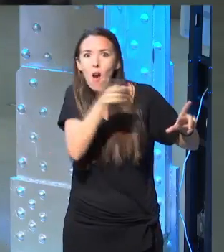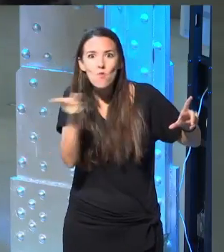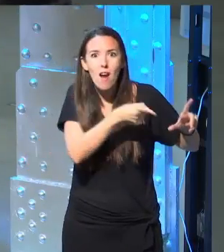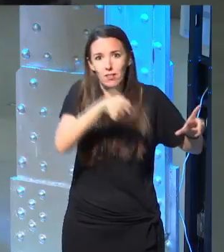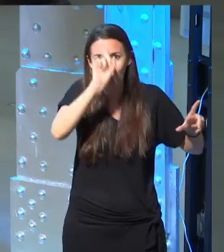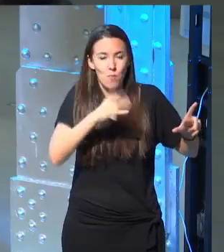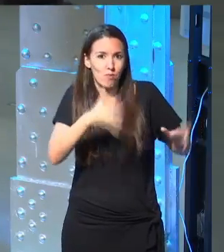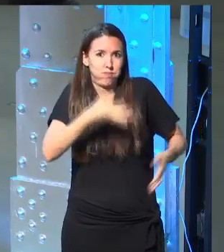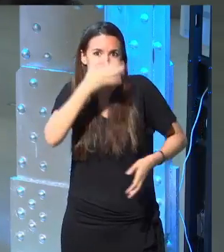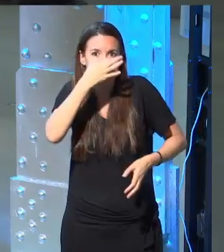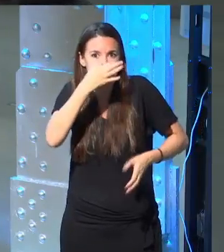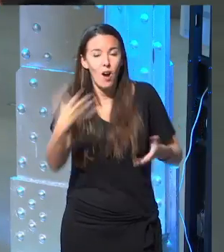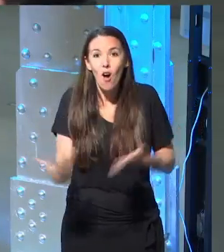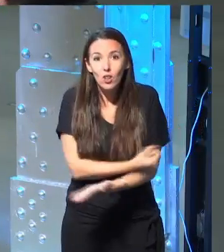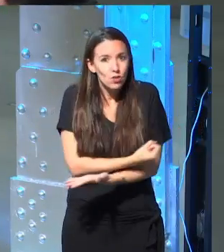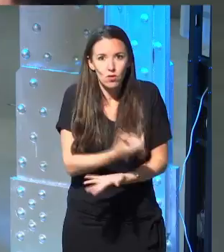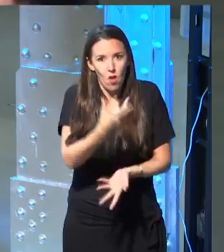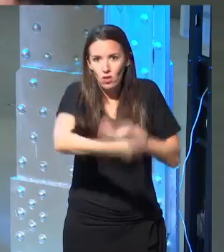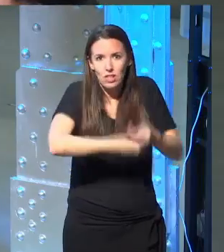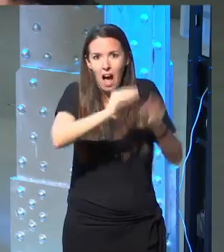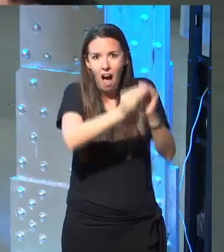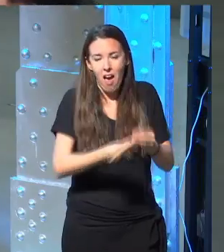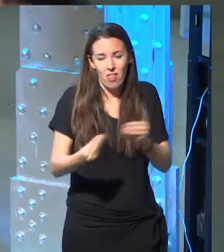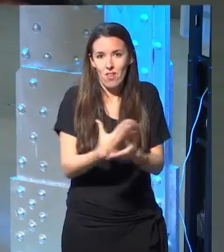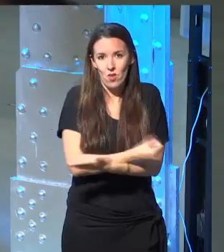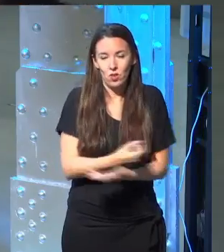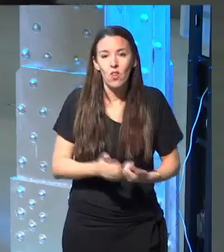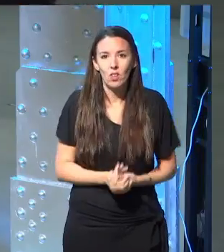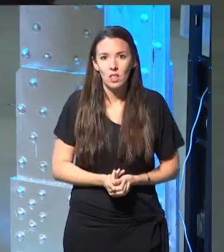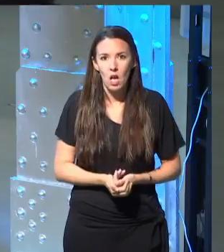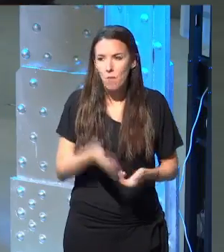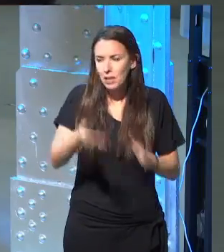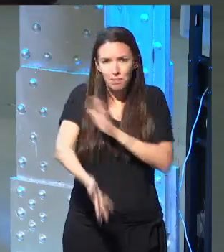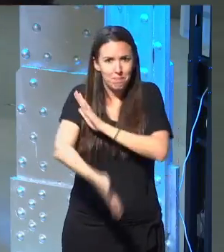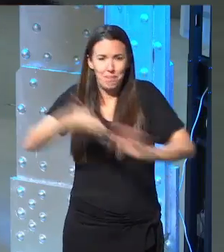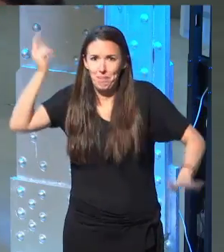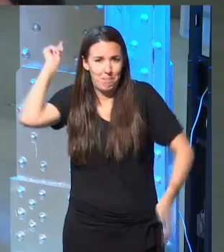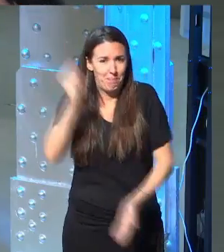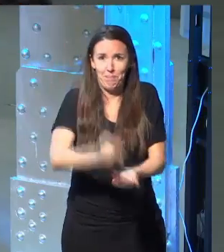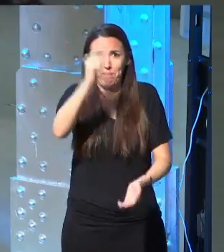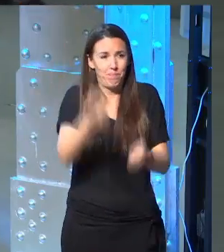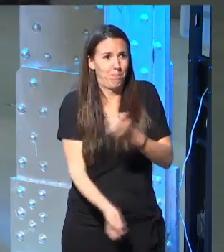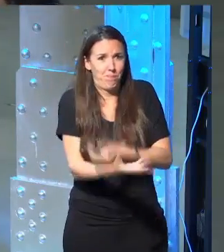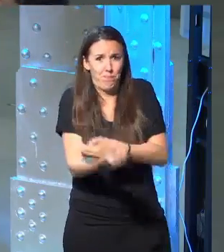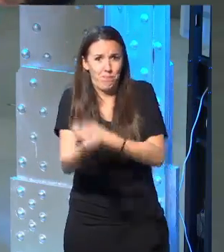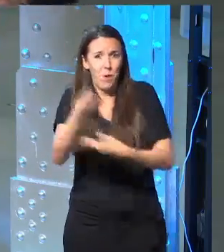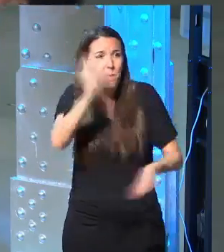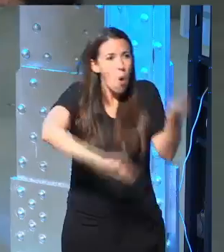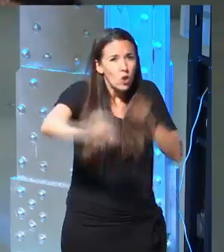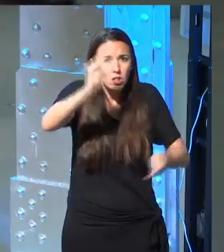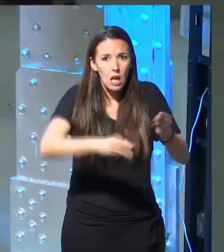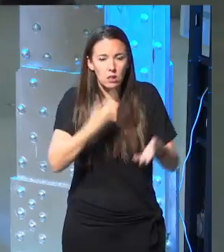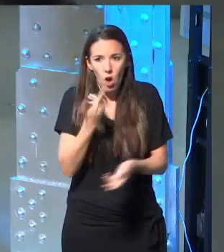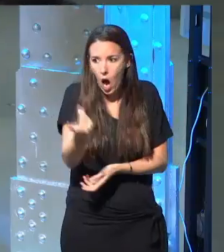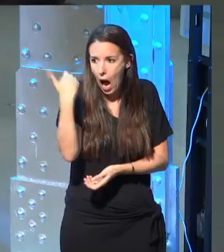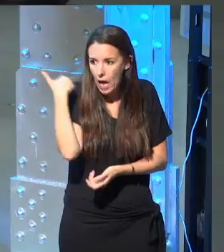y es que me partía de risa, pues estaba todo el mundo haciendo memes, o sea, yo... Aparte una velocidad increíble. Sí, o sea, no, los montajes que yo decía, pero es que esto